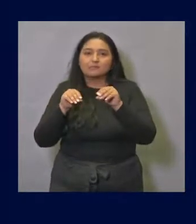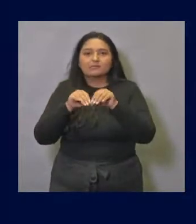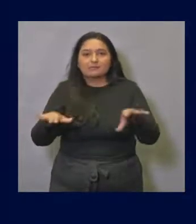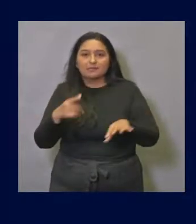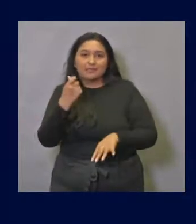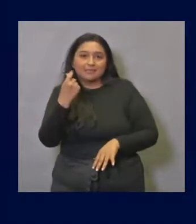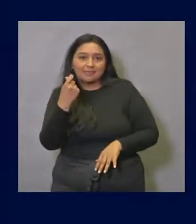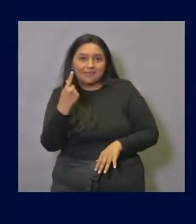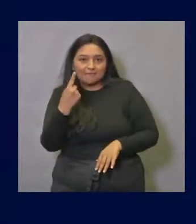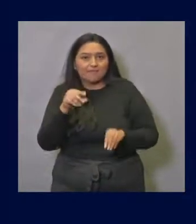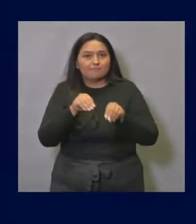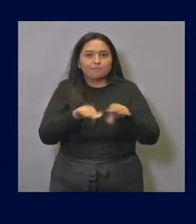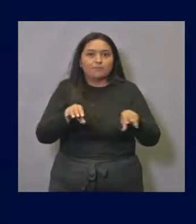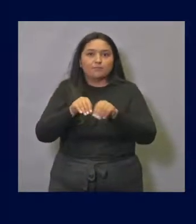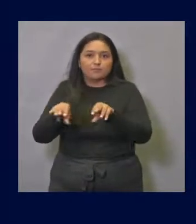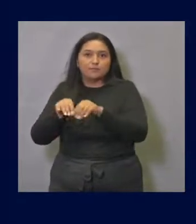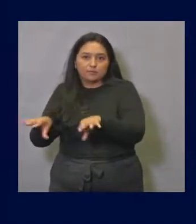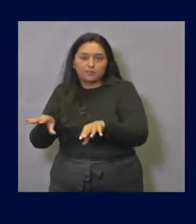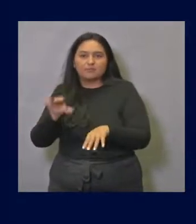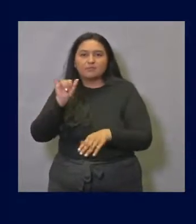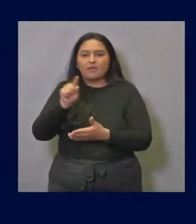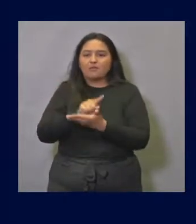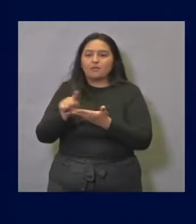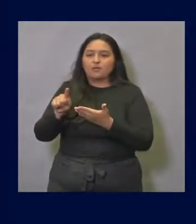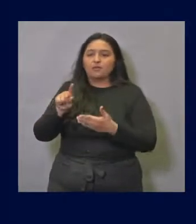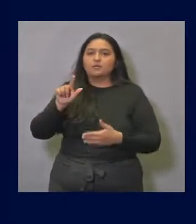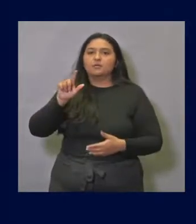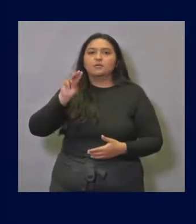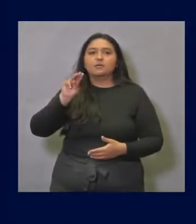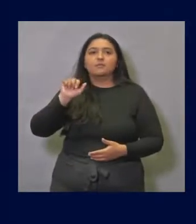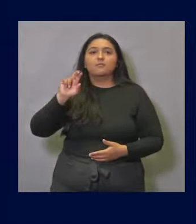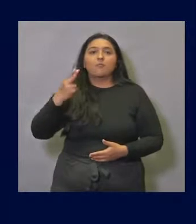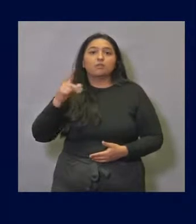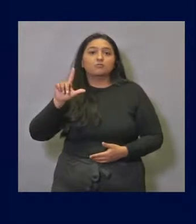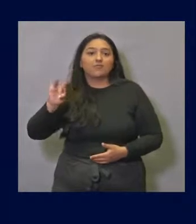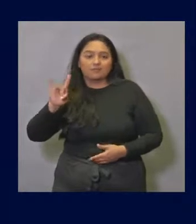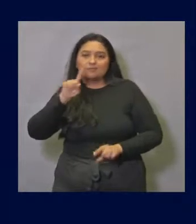sector reportado la semana del 28 de marzo.